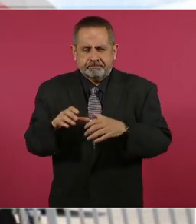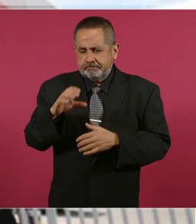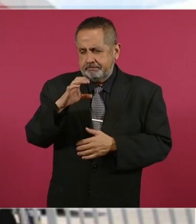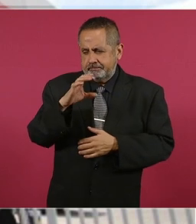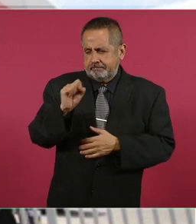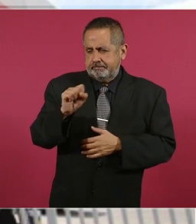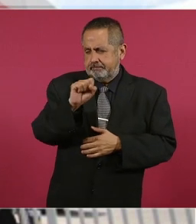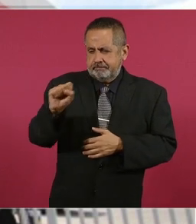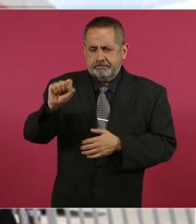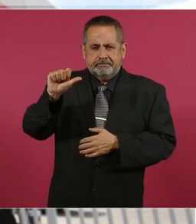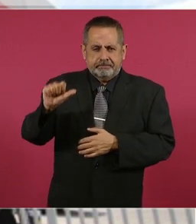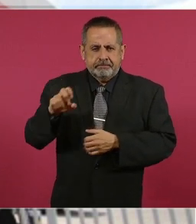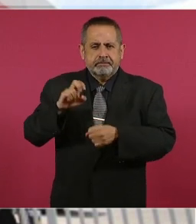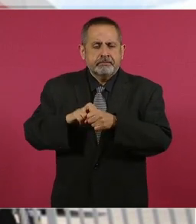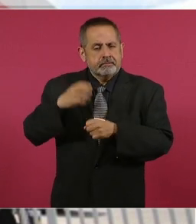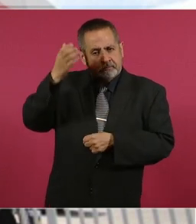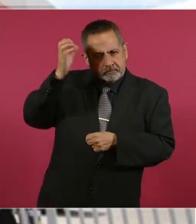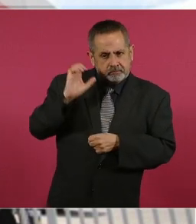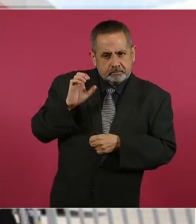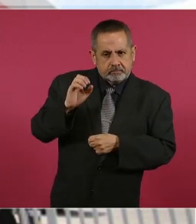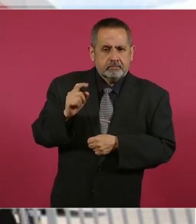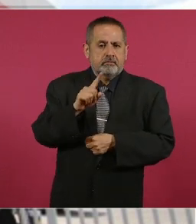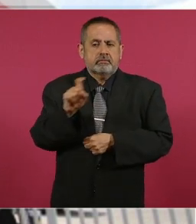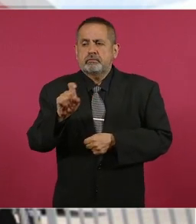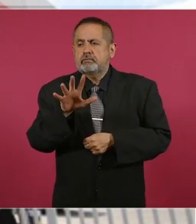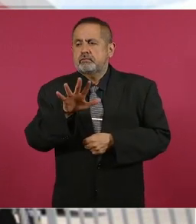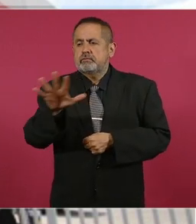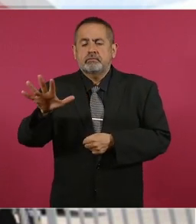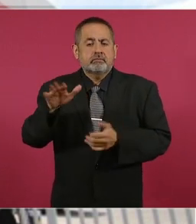Culiacán, una inversión de 155 millones de